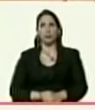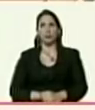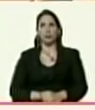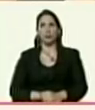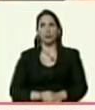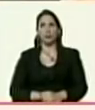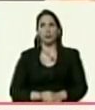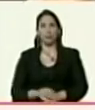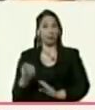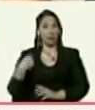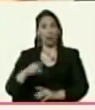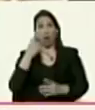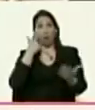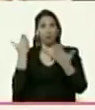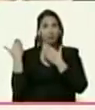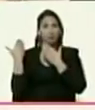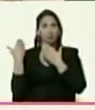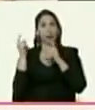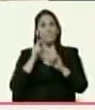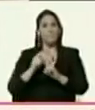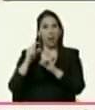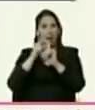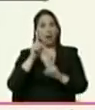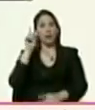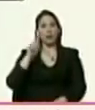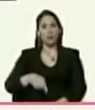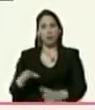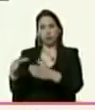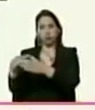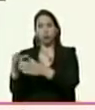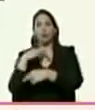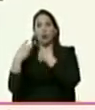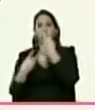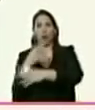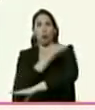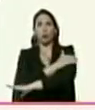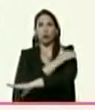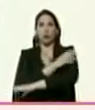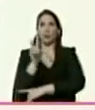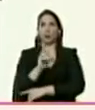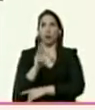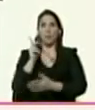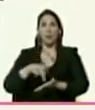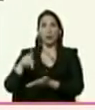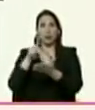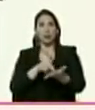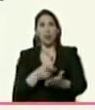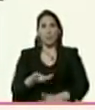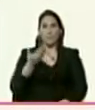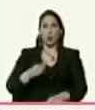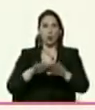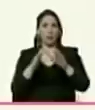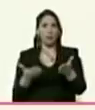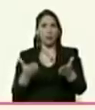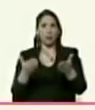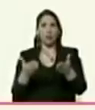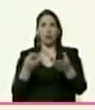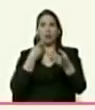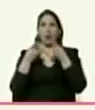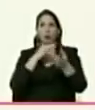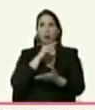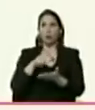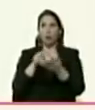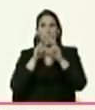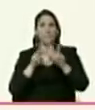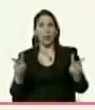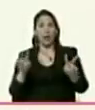Tienen ustedes entonces las declaraciones también de dirigentes de la derecha venezolana participando en esta importante mesa de diálogo nacional por la